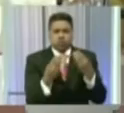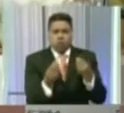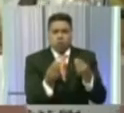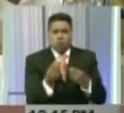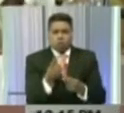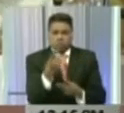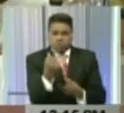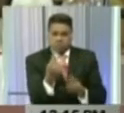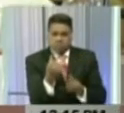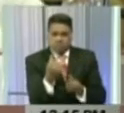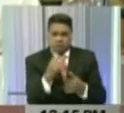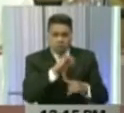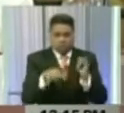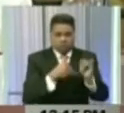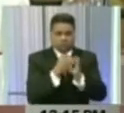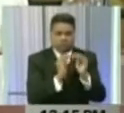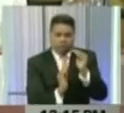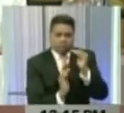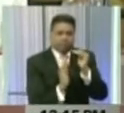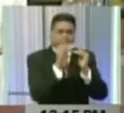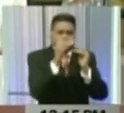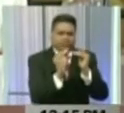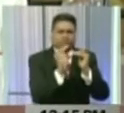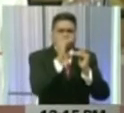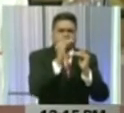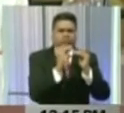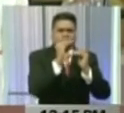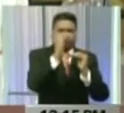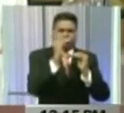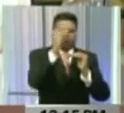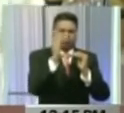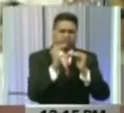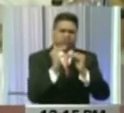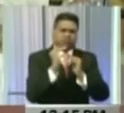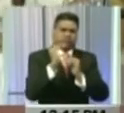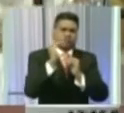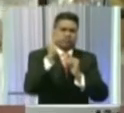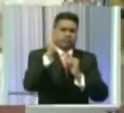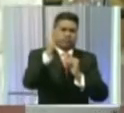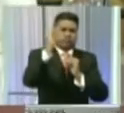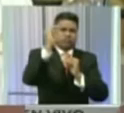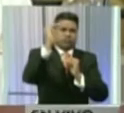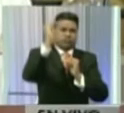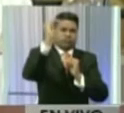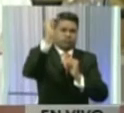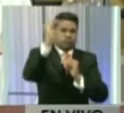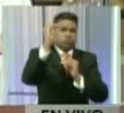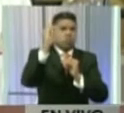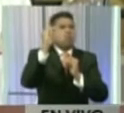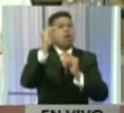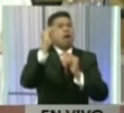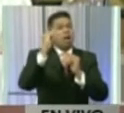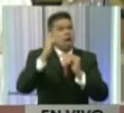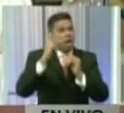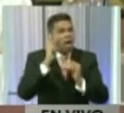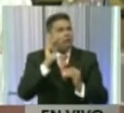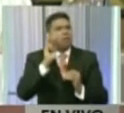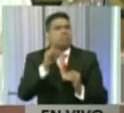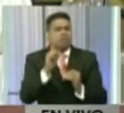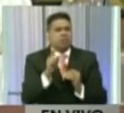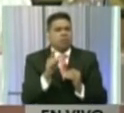donde surgió el millardito y algunos conceptos, ¿verdad? Como reserva suficiente.